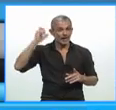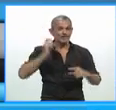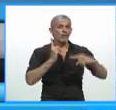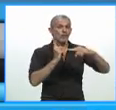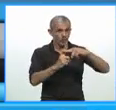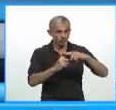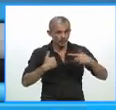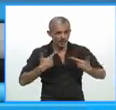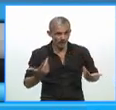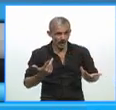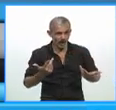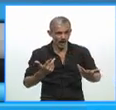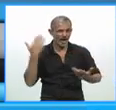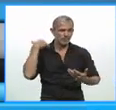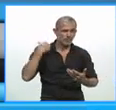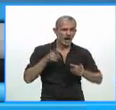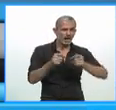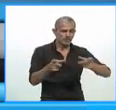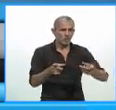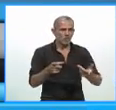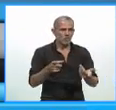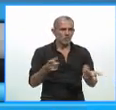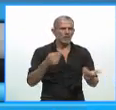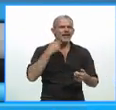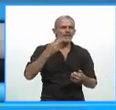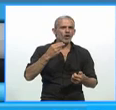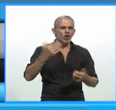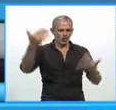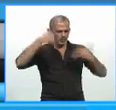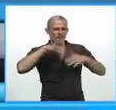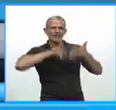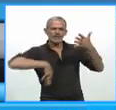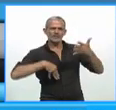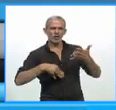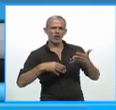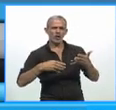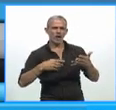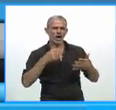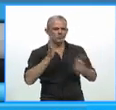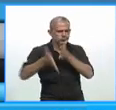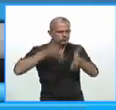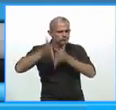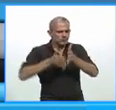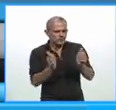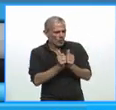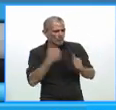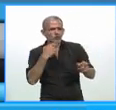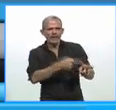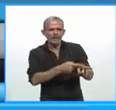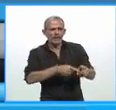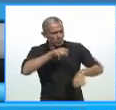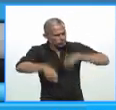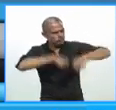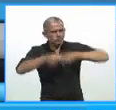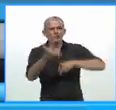positiva. Claro. Los Teo y Borja, mis otros dos hijos, vinieron a Barcelona, hice toda la rehabilitación con ellos, salimos a pelear todos los días.